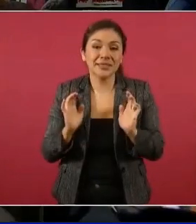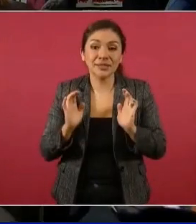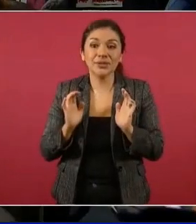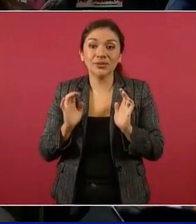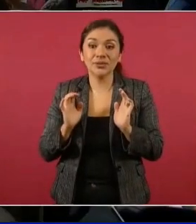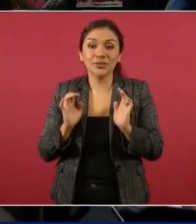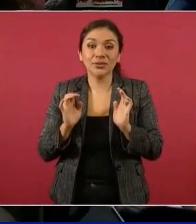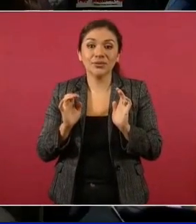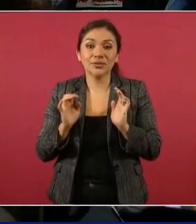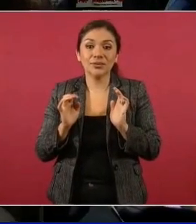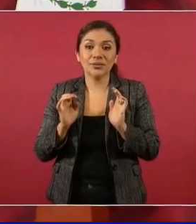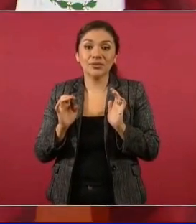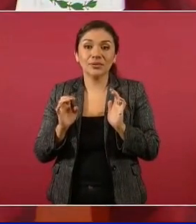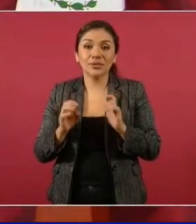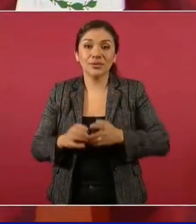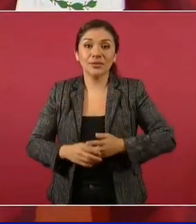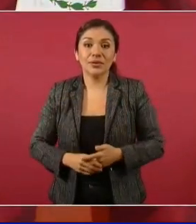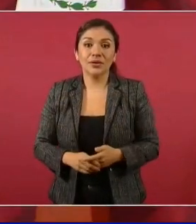¿Cómo crecer